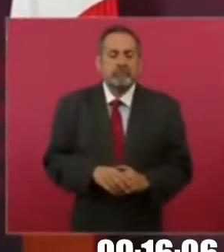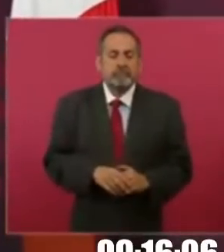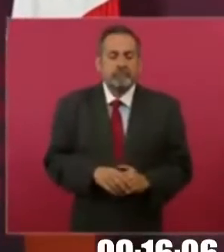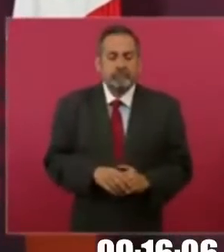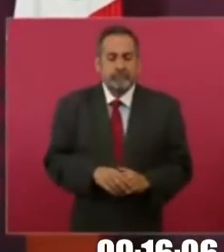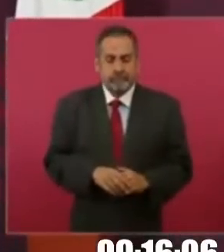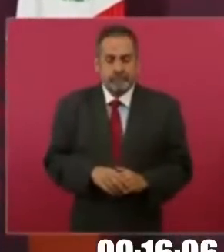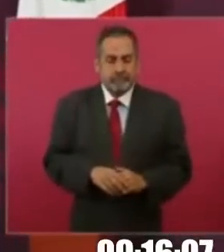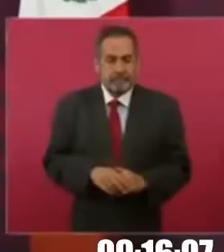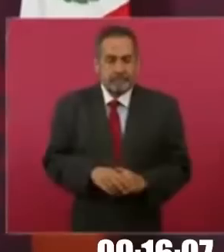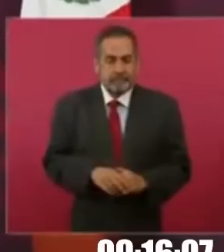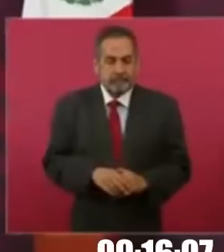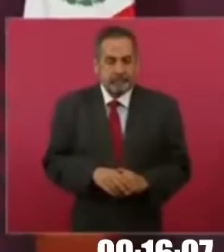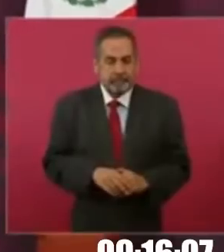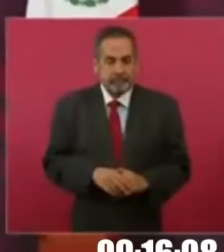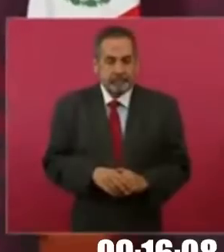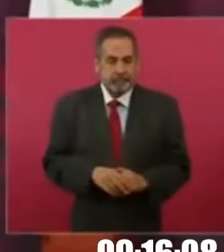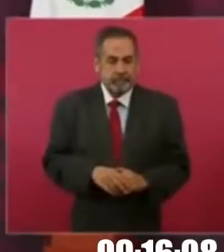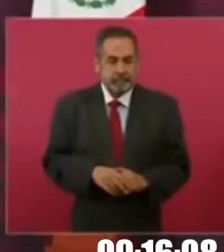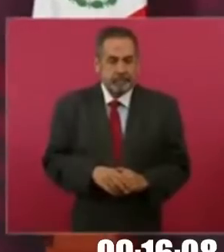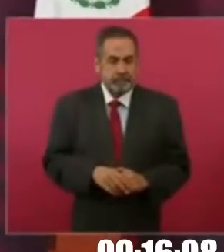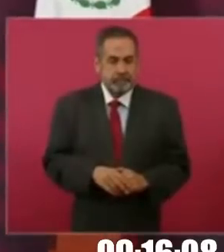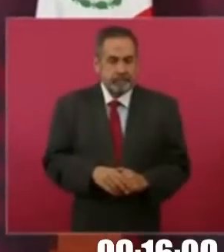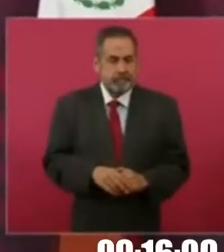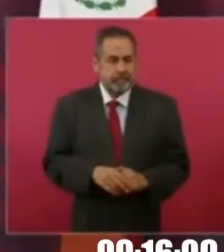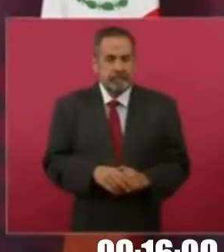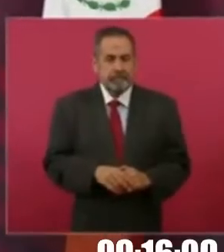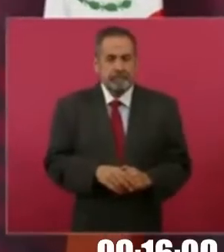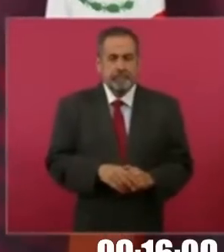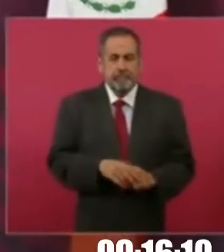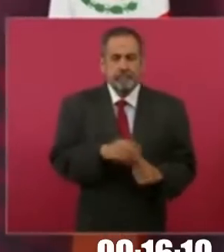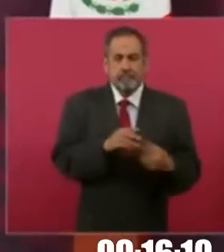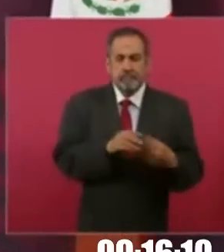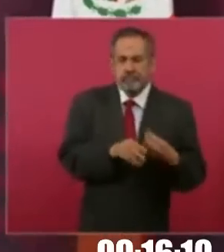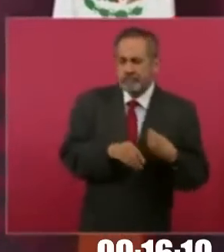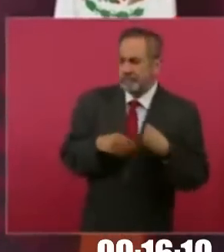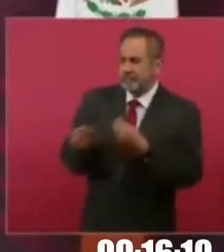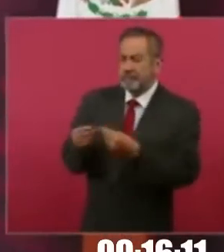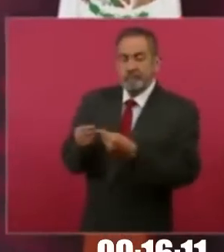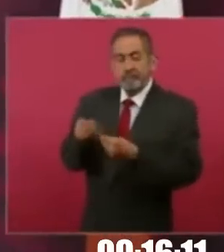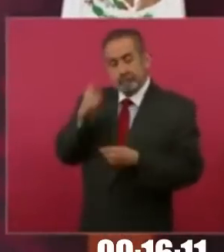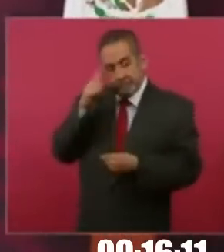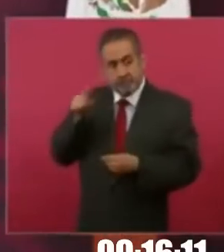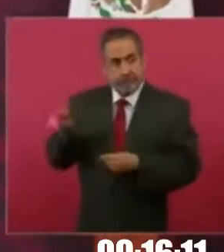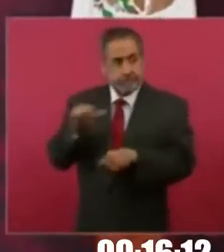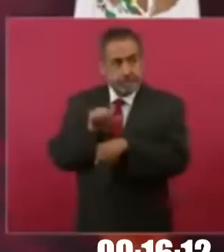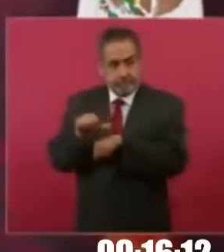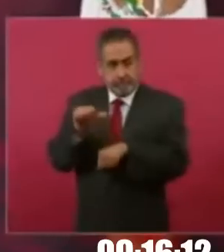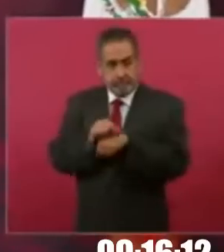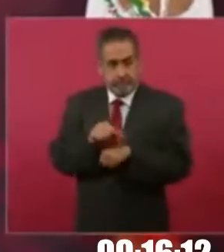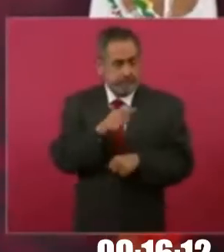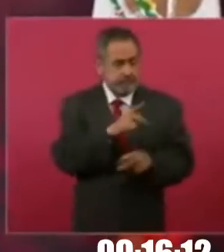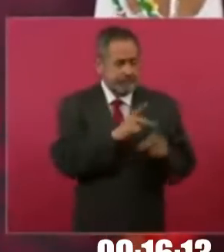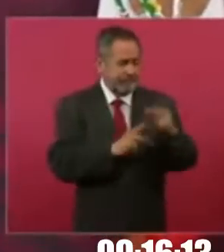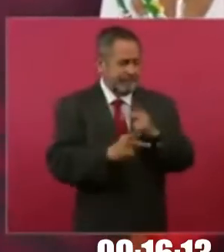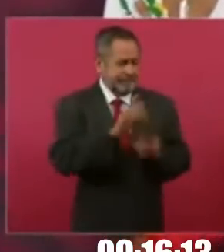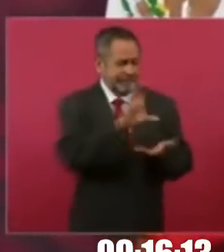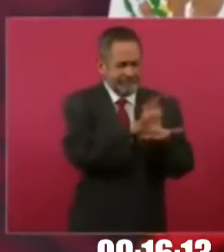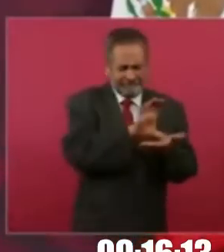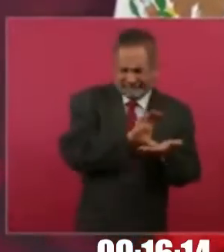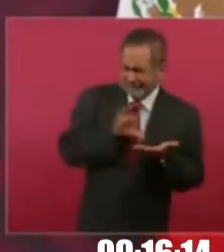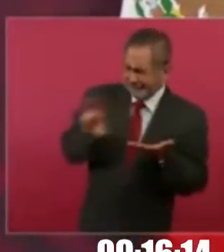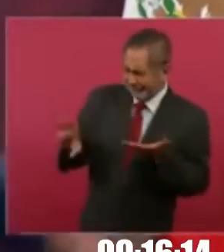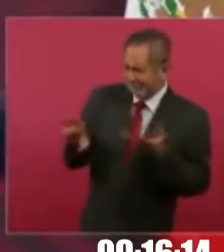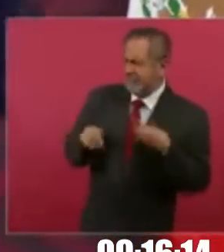se le otorgaron créditos Argentina Más allá de su capacidad de pago